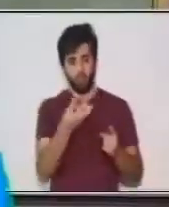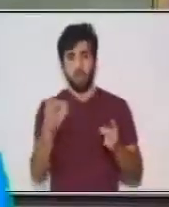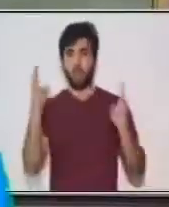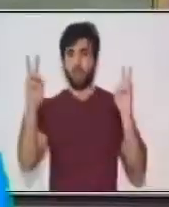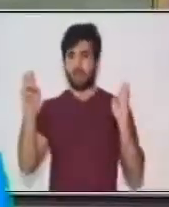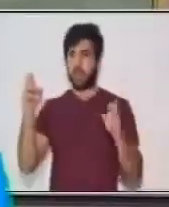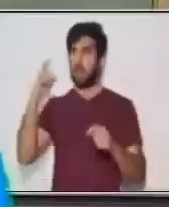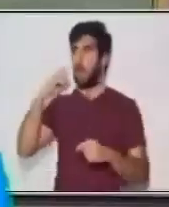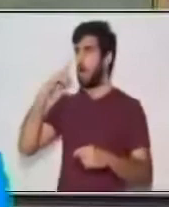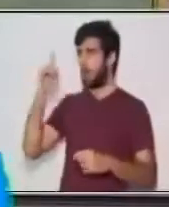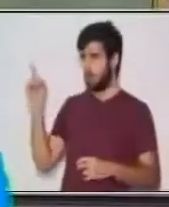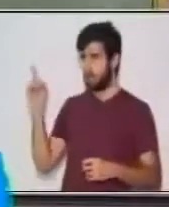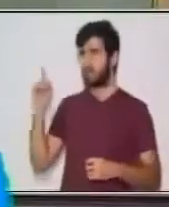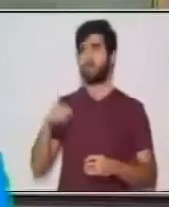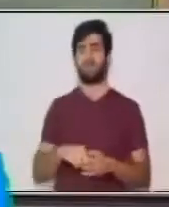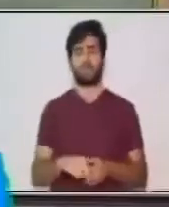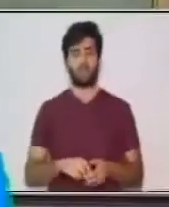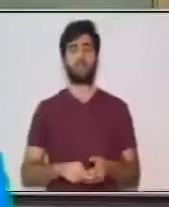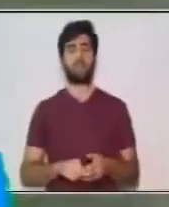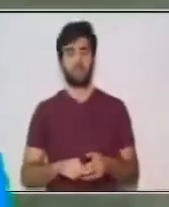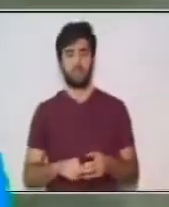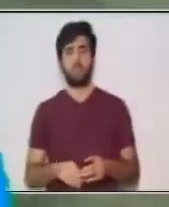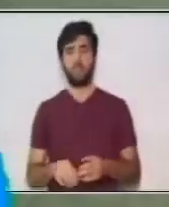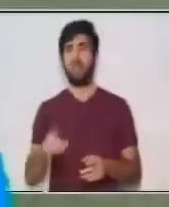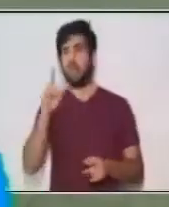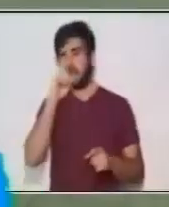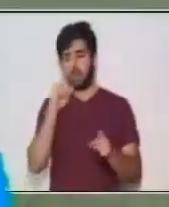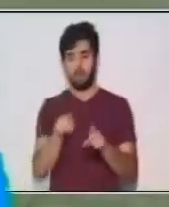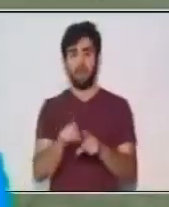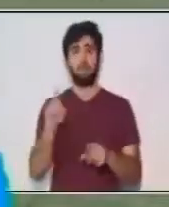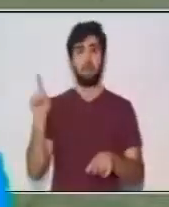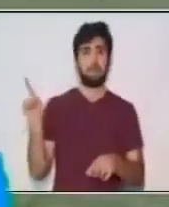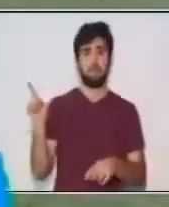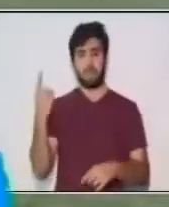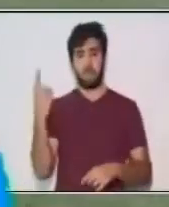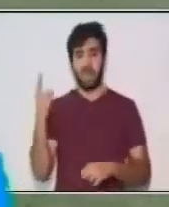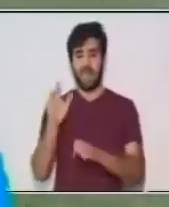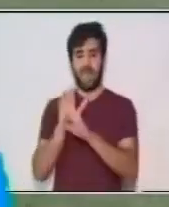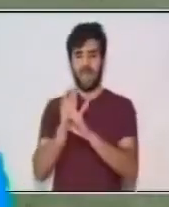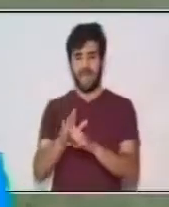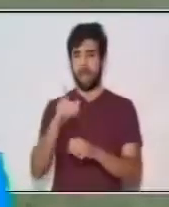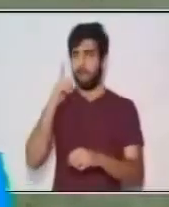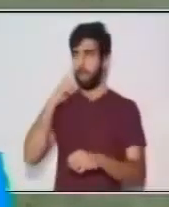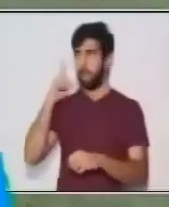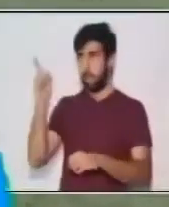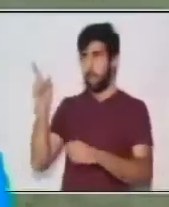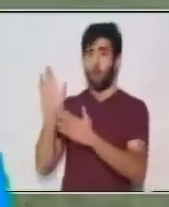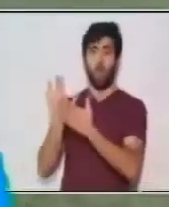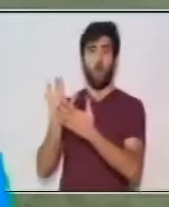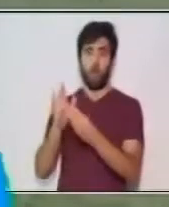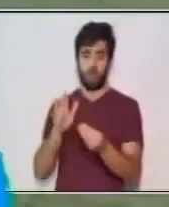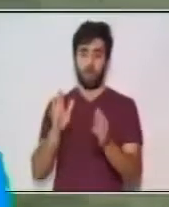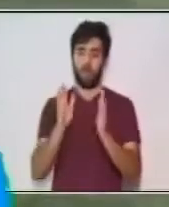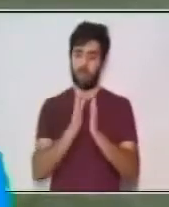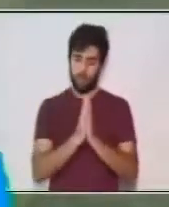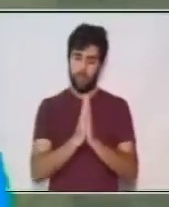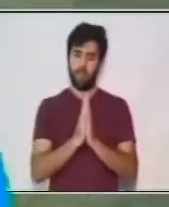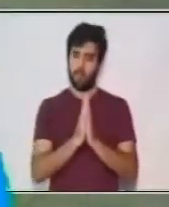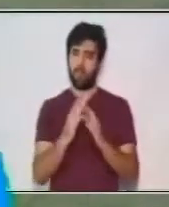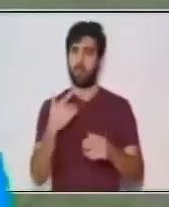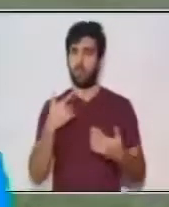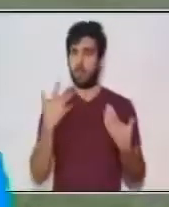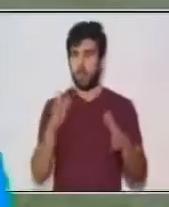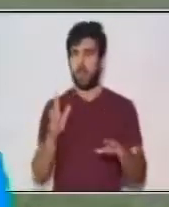título y escribas este primer ejemplo que tenemos en la pizarra, y en un momento vamos